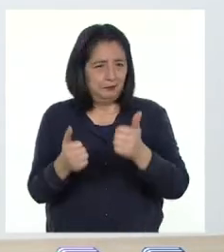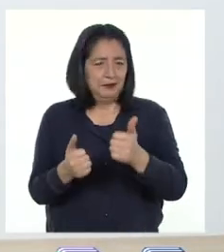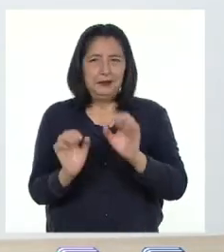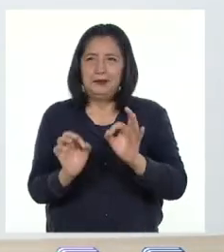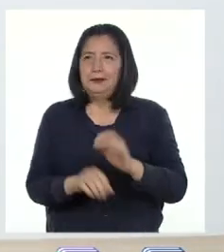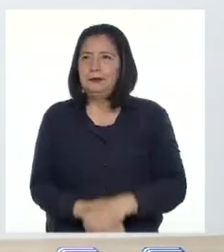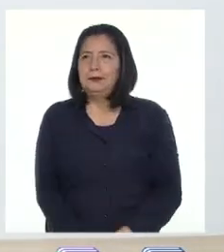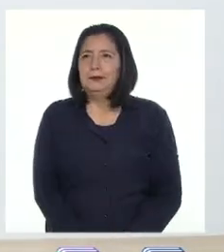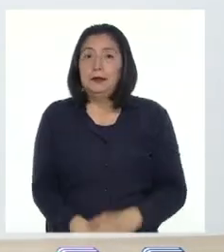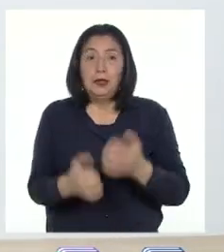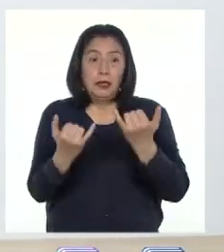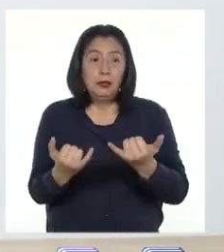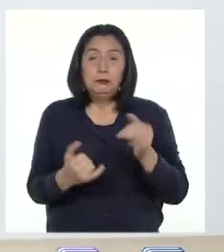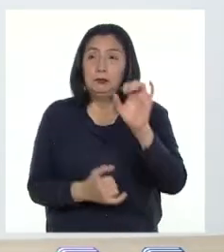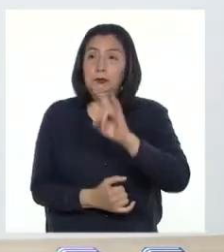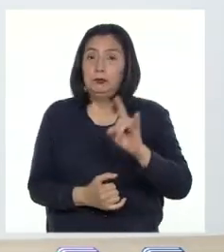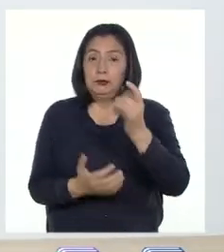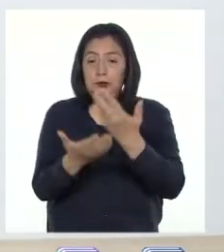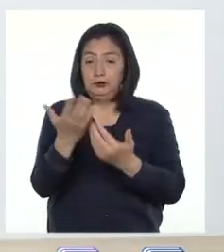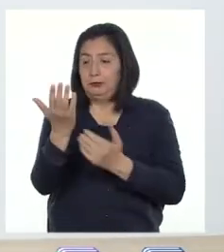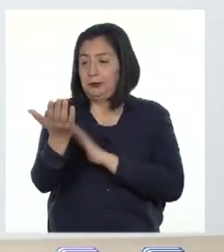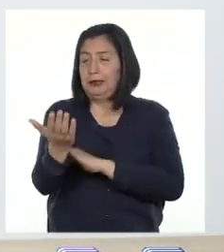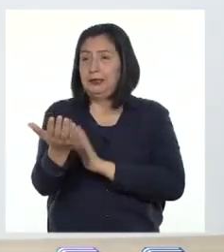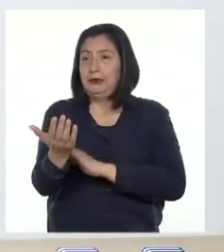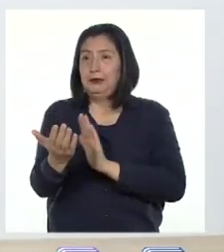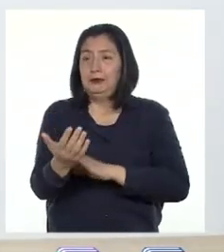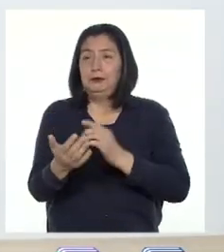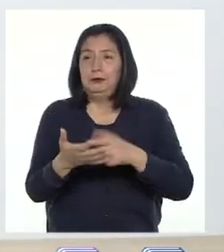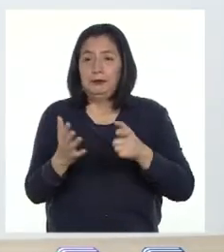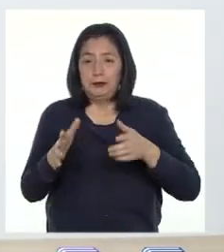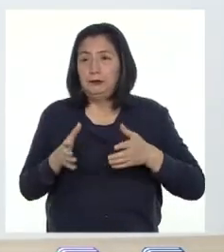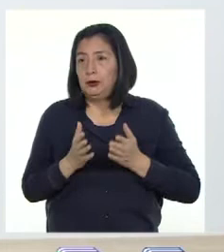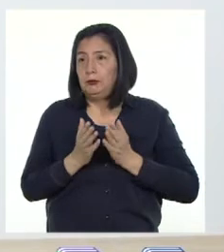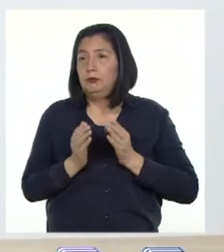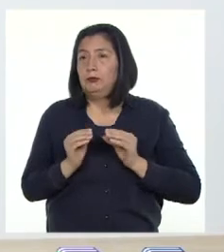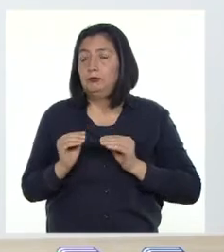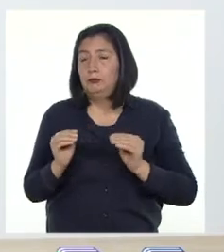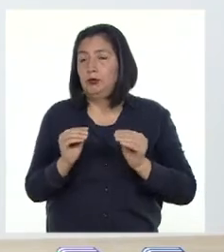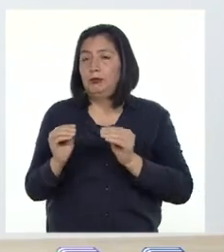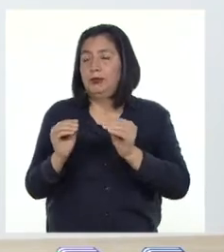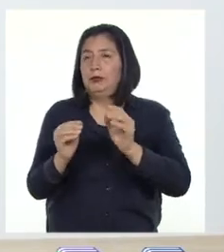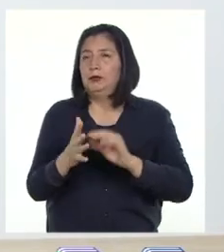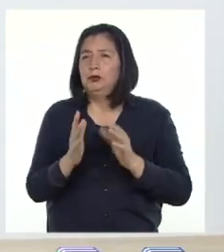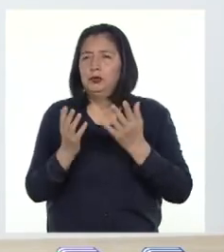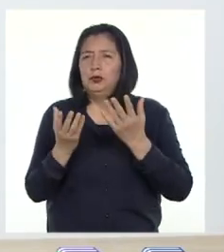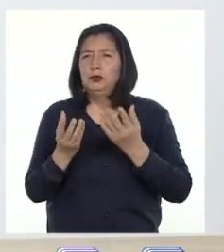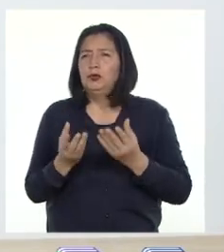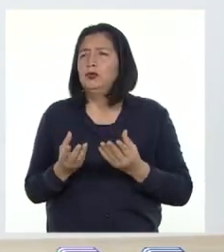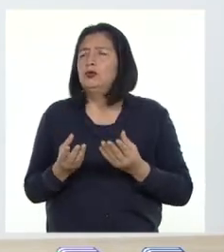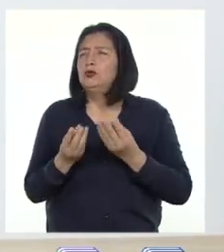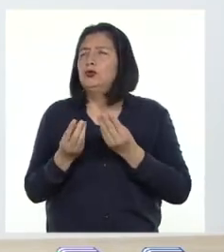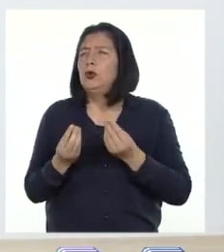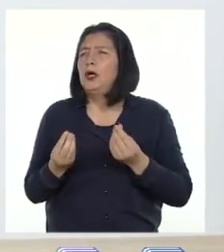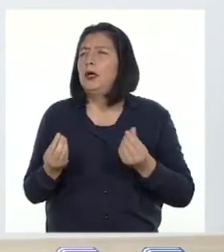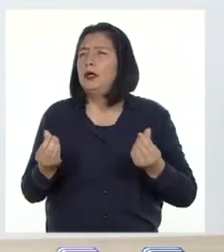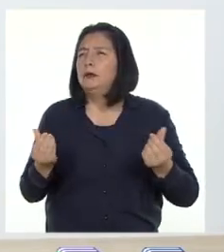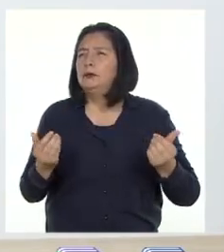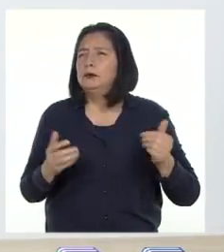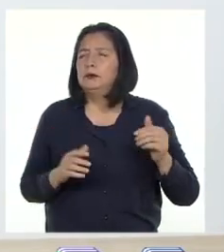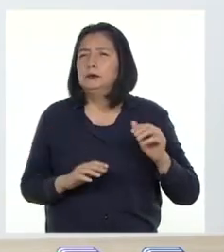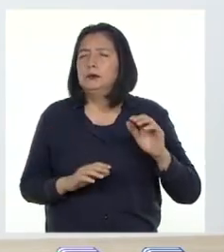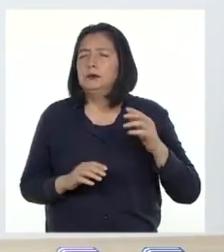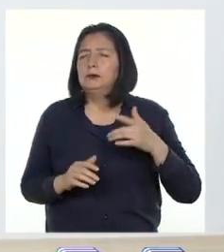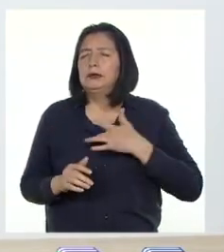¡Eso es! Ahora utilizaremos nuestros brazos para poder desplazarnos. Muy suavemente.